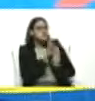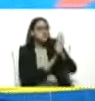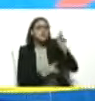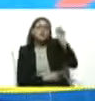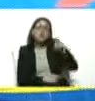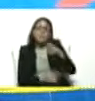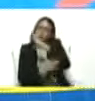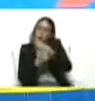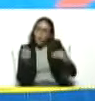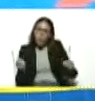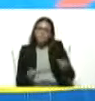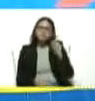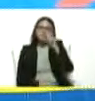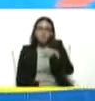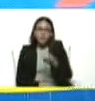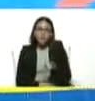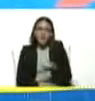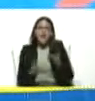Las empresas comunales.